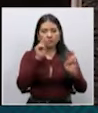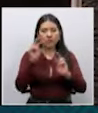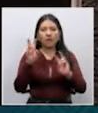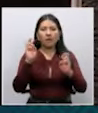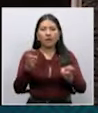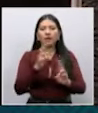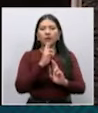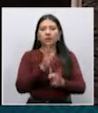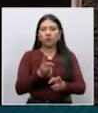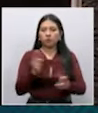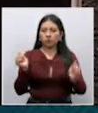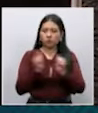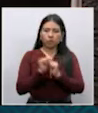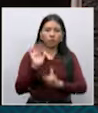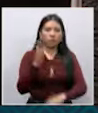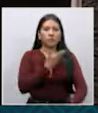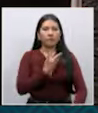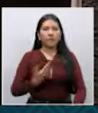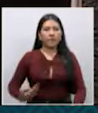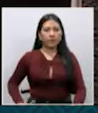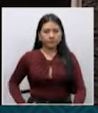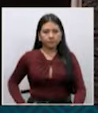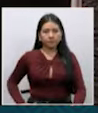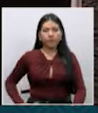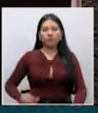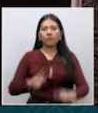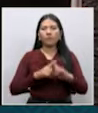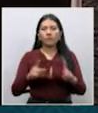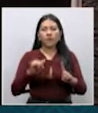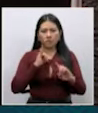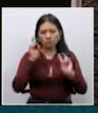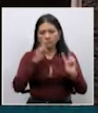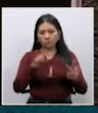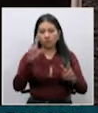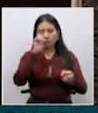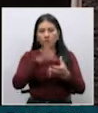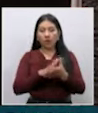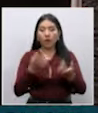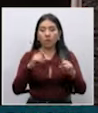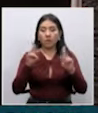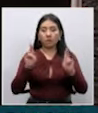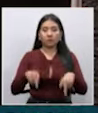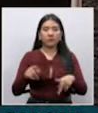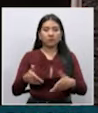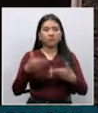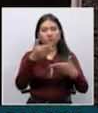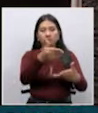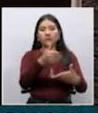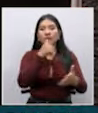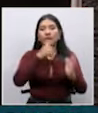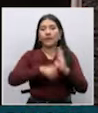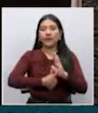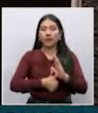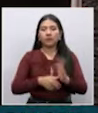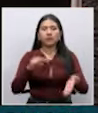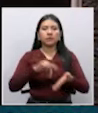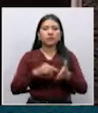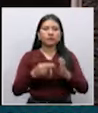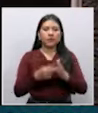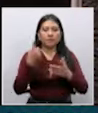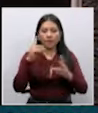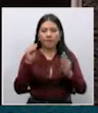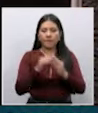nuestro presidente. Pero yo creo que cuando alguien presenta su carta es porque tiene un motivo para